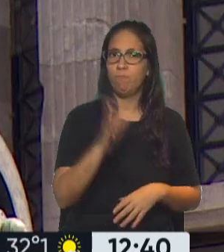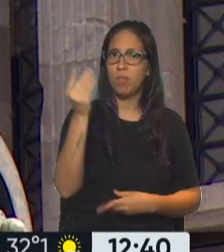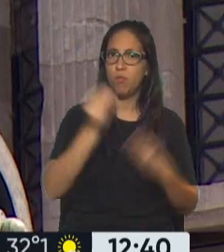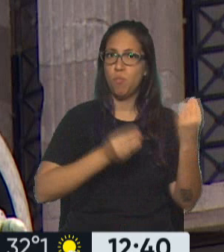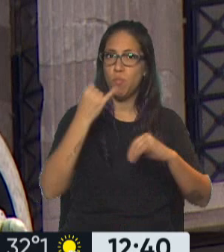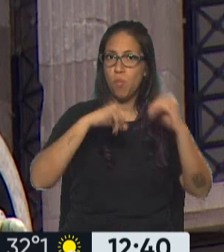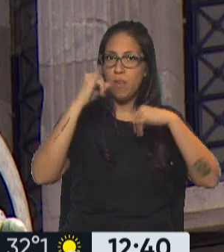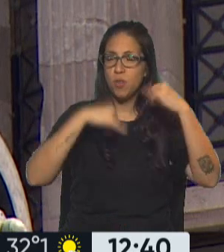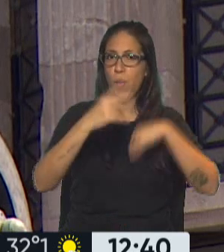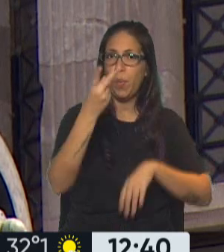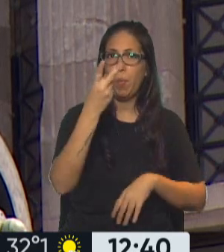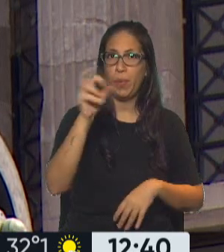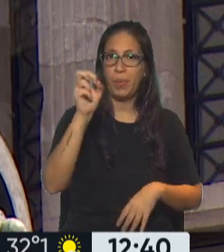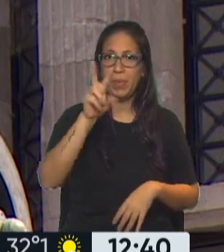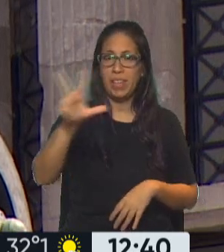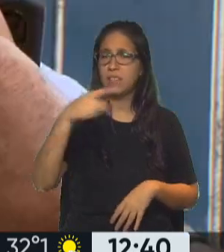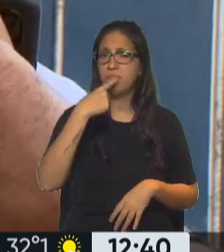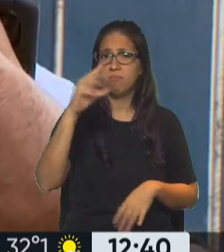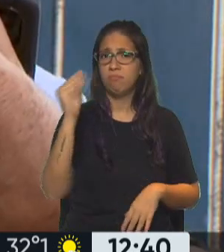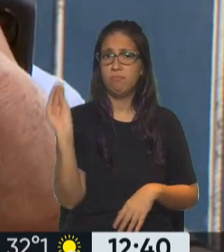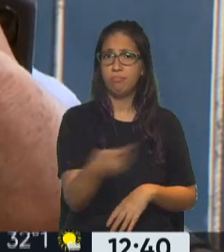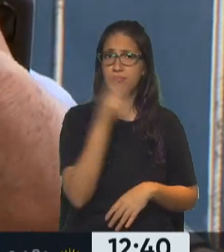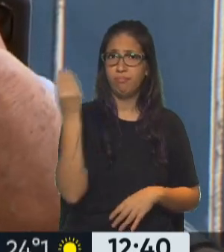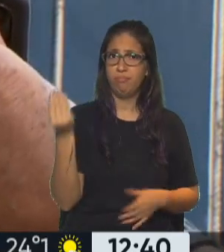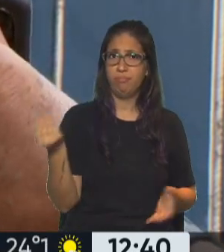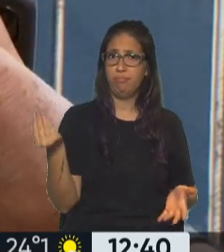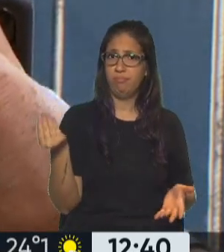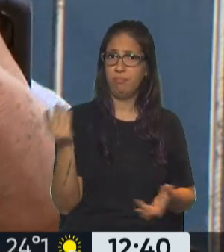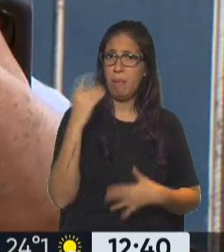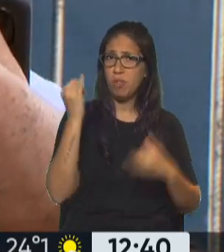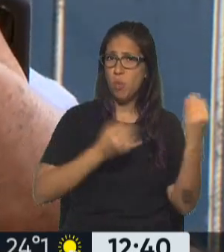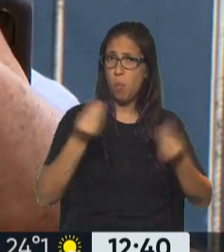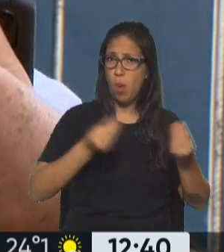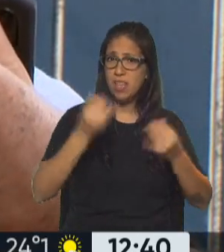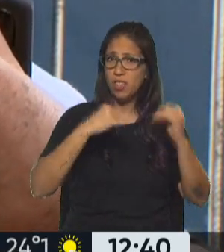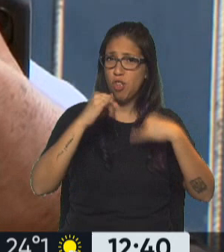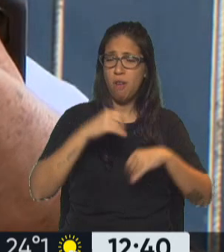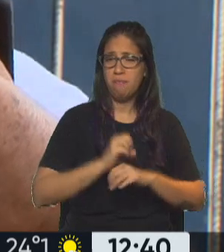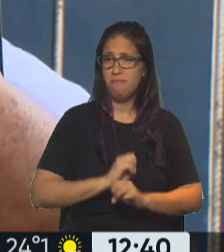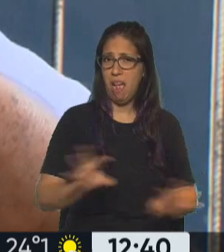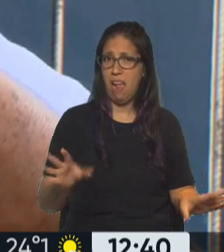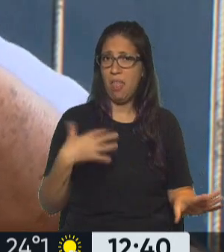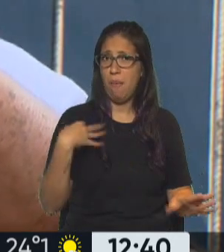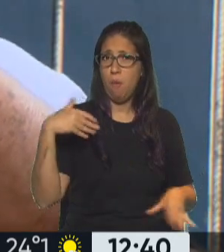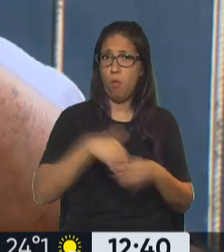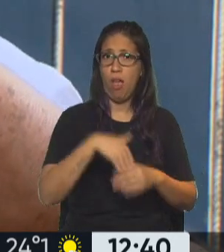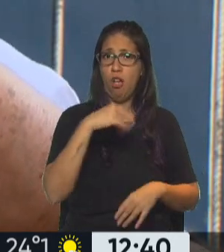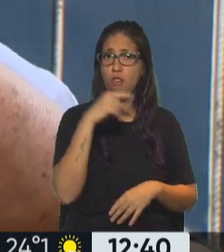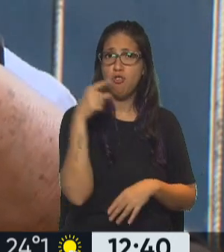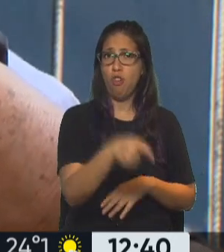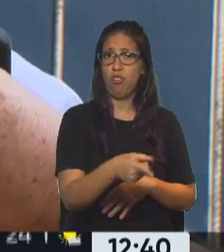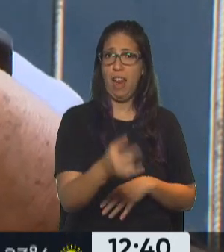2023. El presupuesto es malo, si fuera por decisión deberíamos votar en contra. No obstante